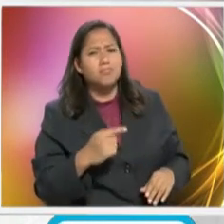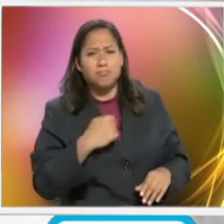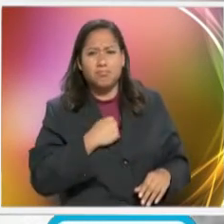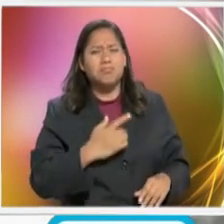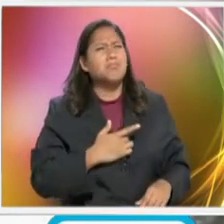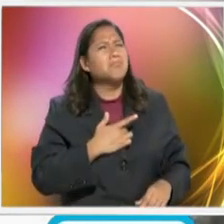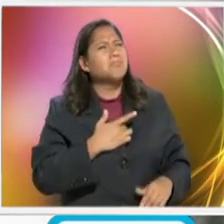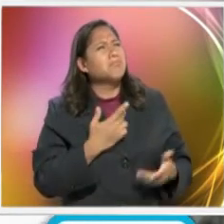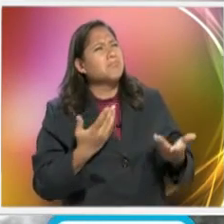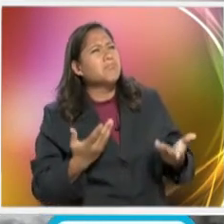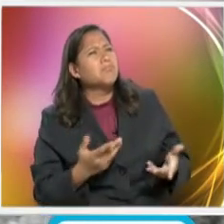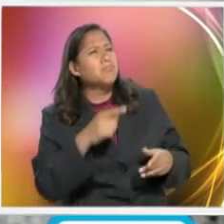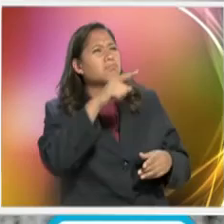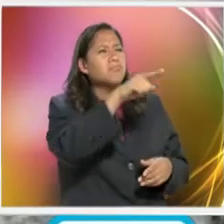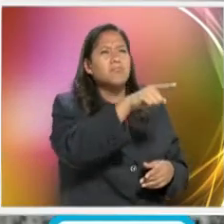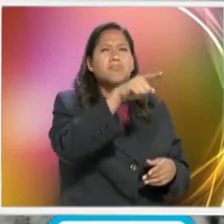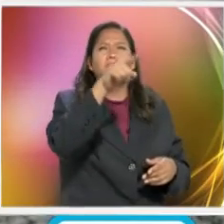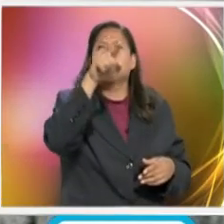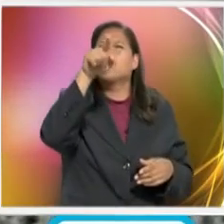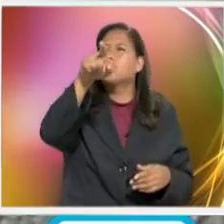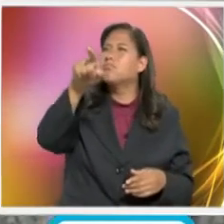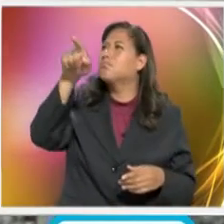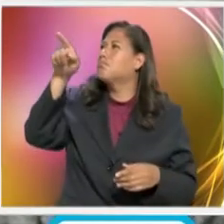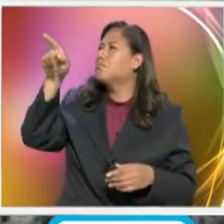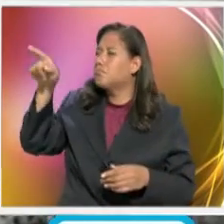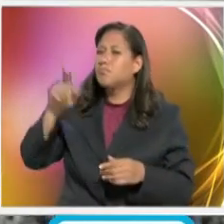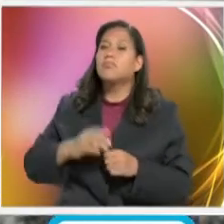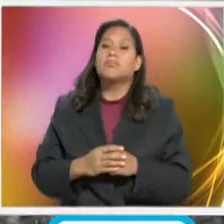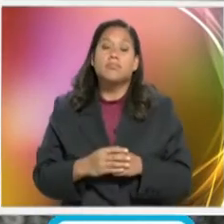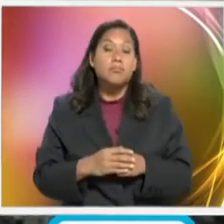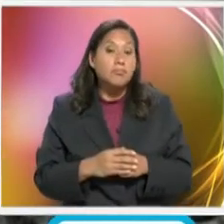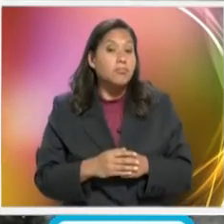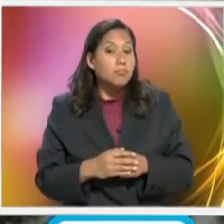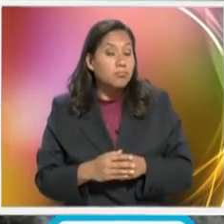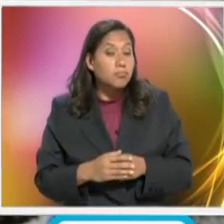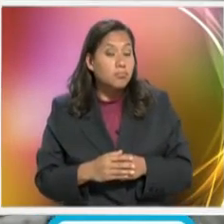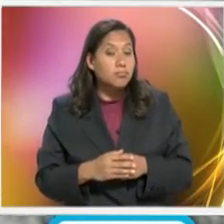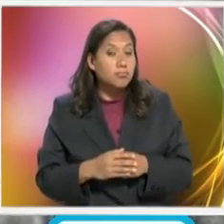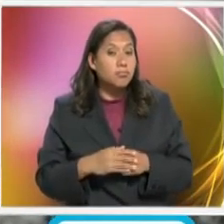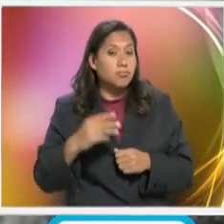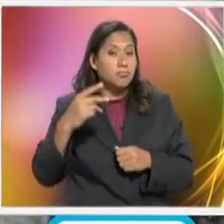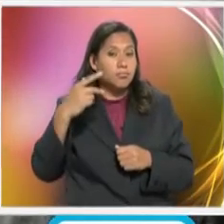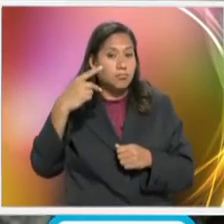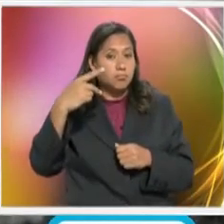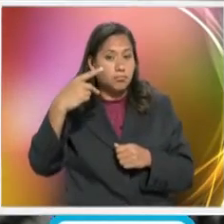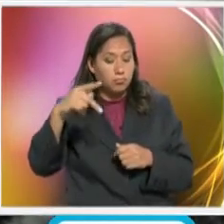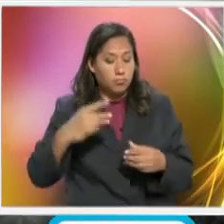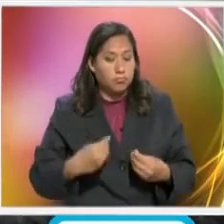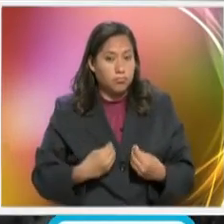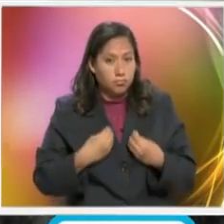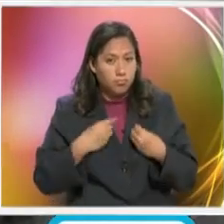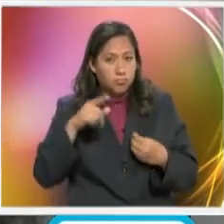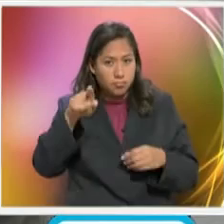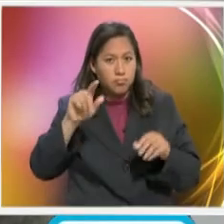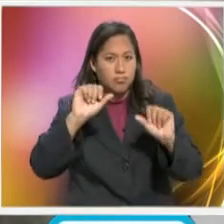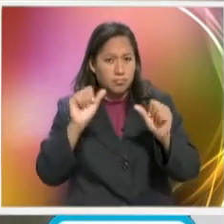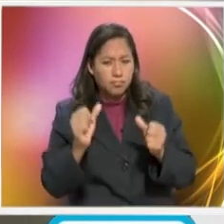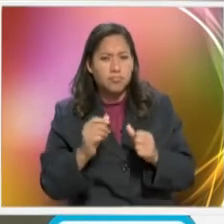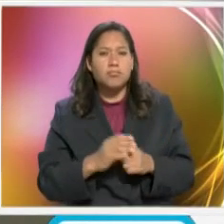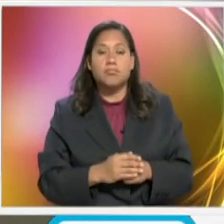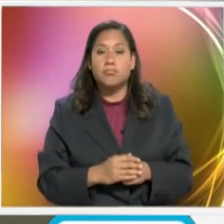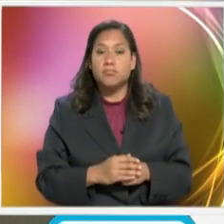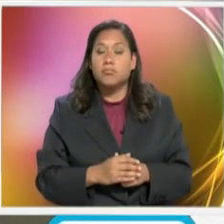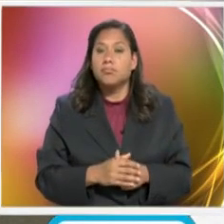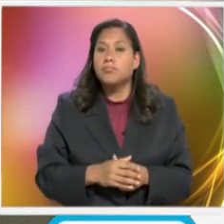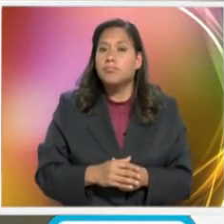¿no? En cada rincón lo que en algún momento pudo haber vivido estos grandes artistas. ¿Fue